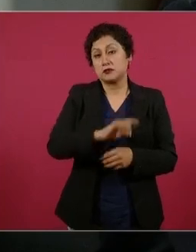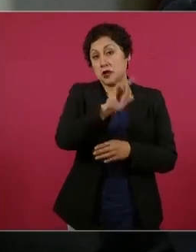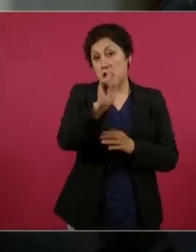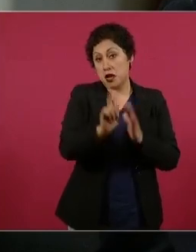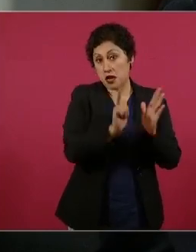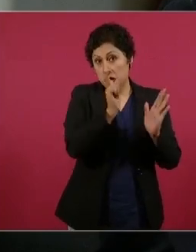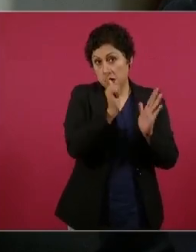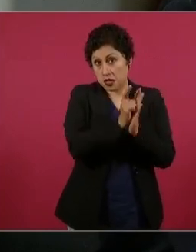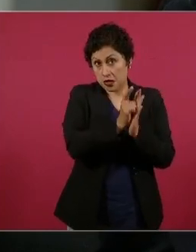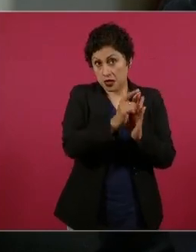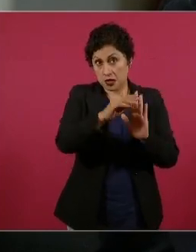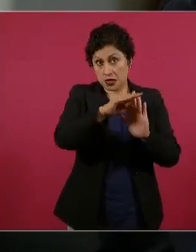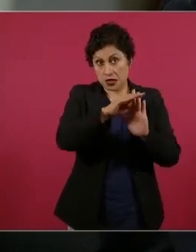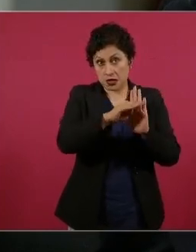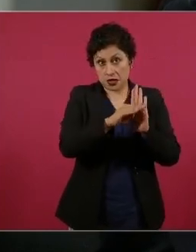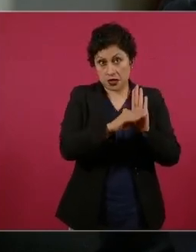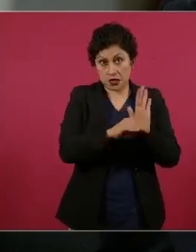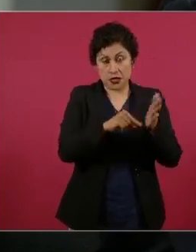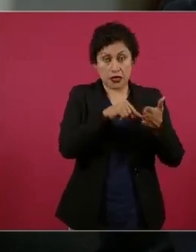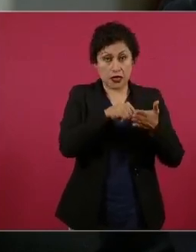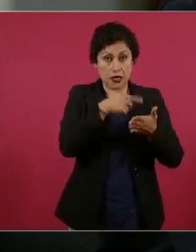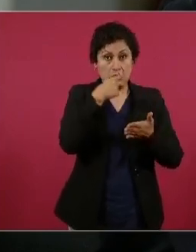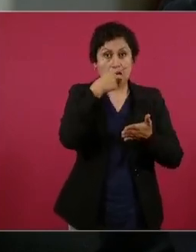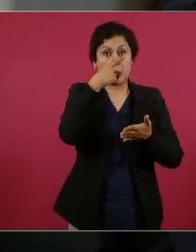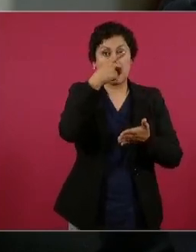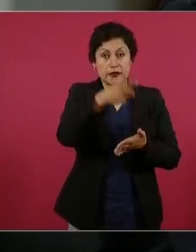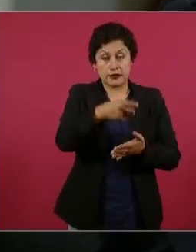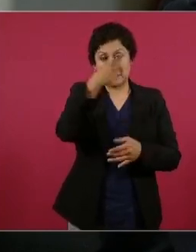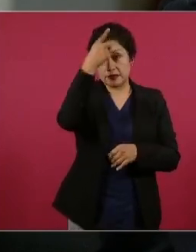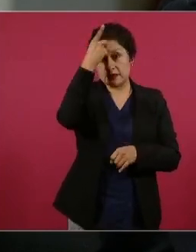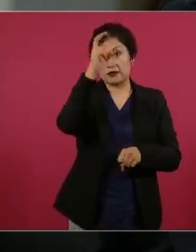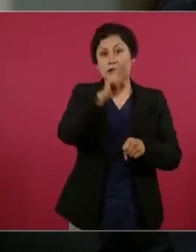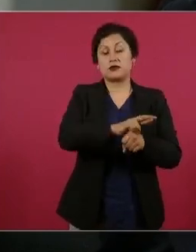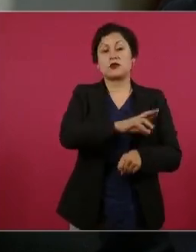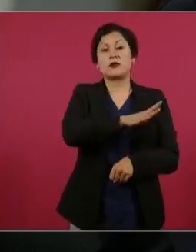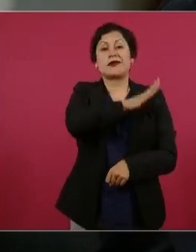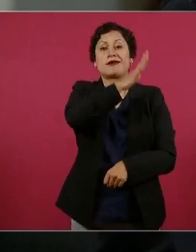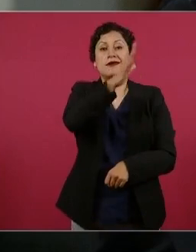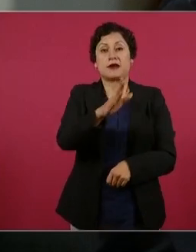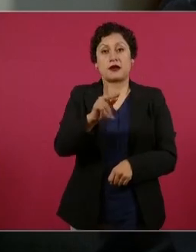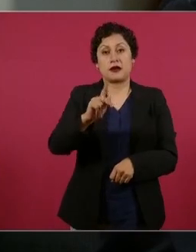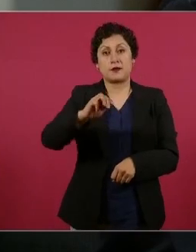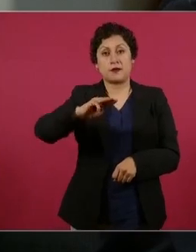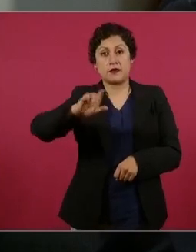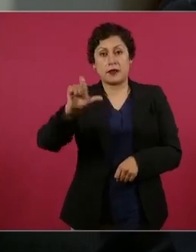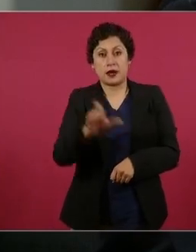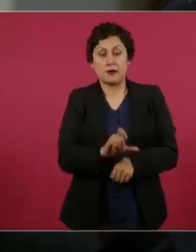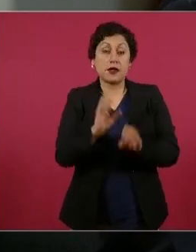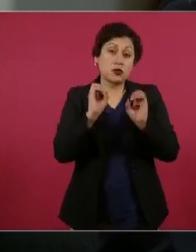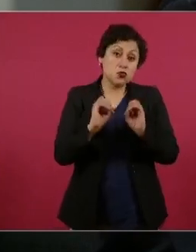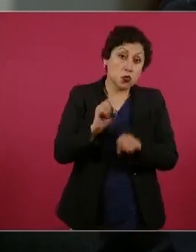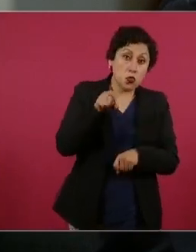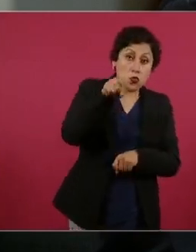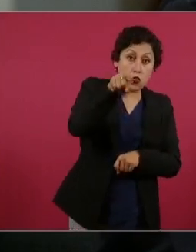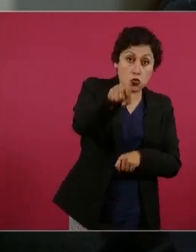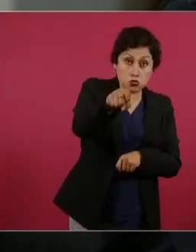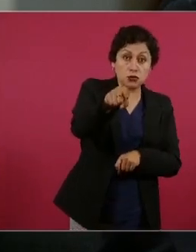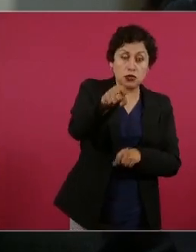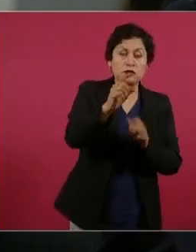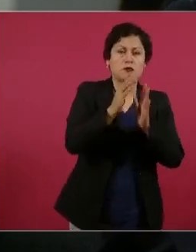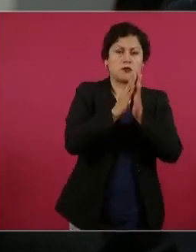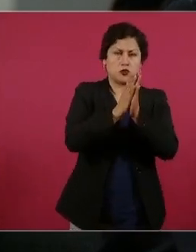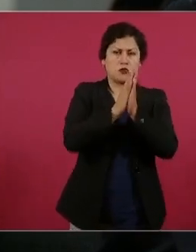legales de su puesto, el director general de Pemex o usted, si pudieran ordenar